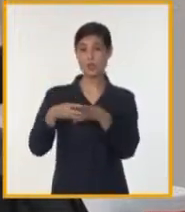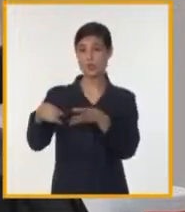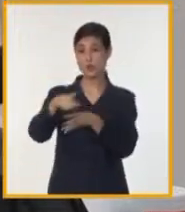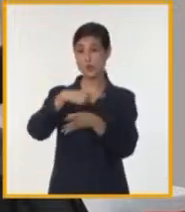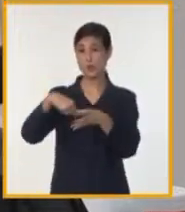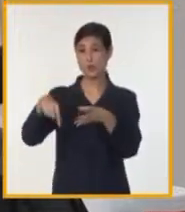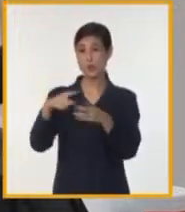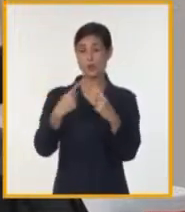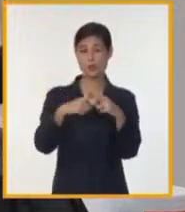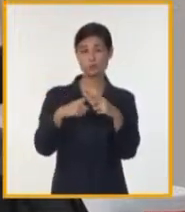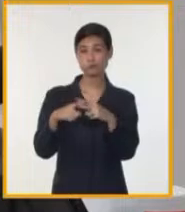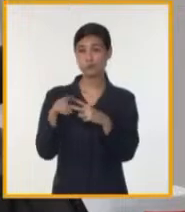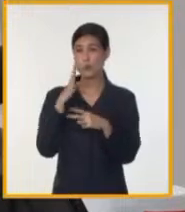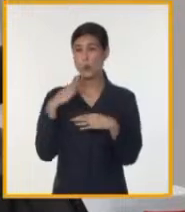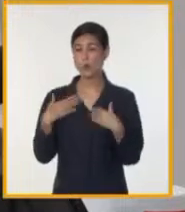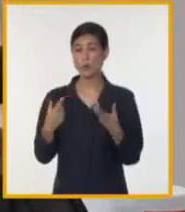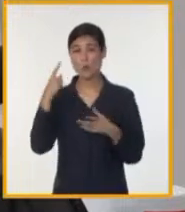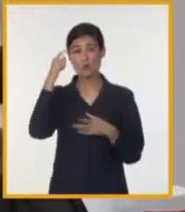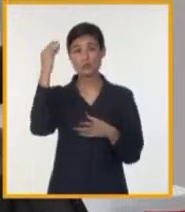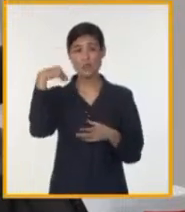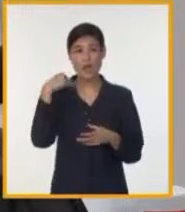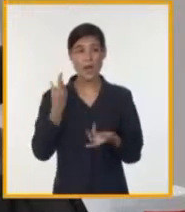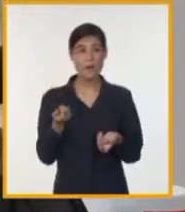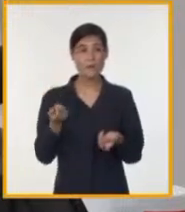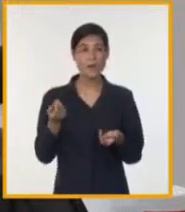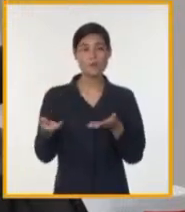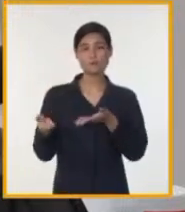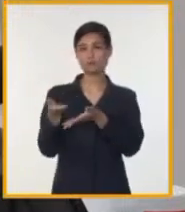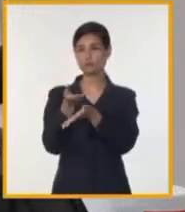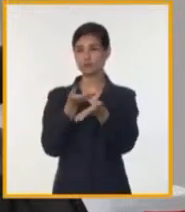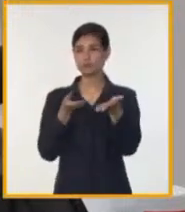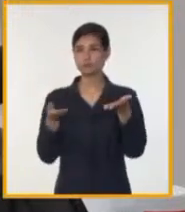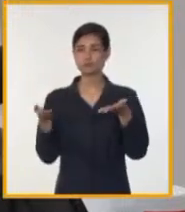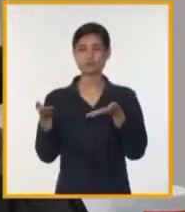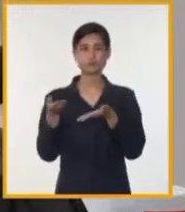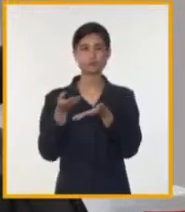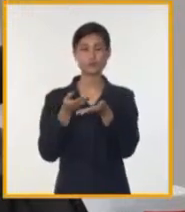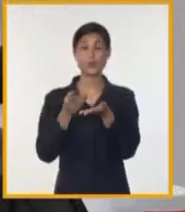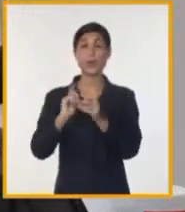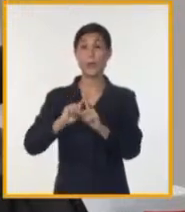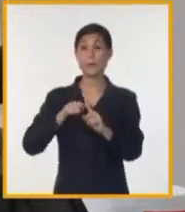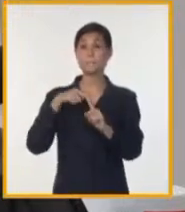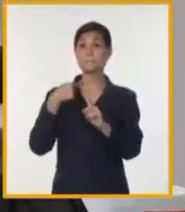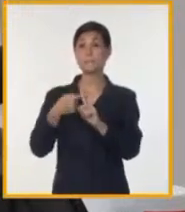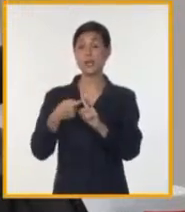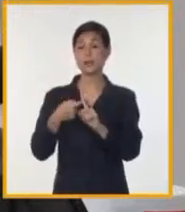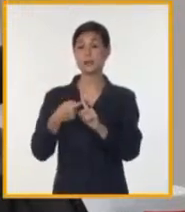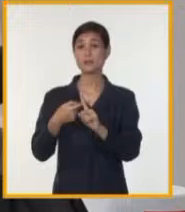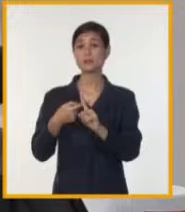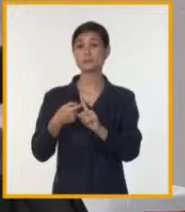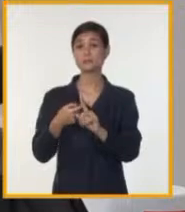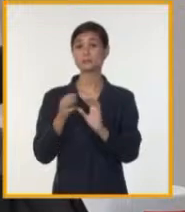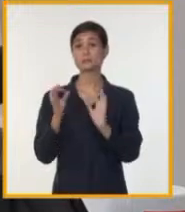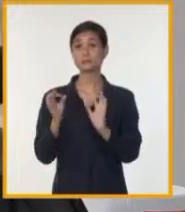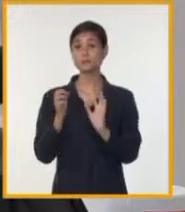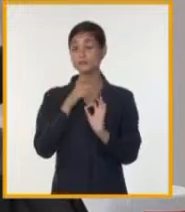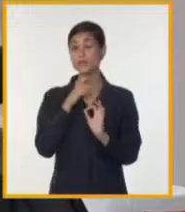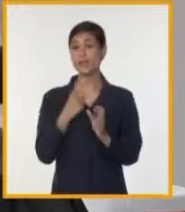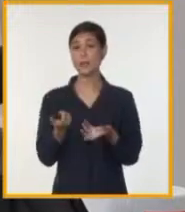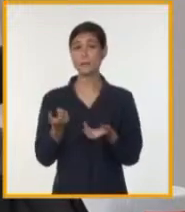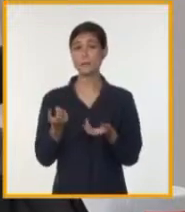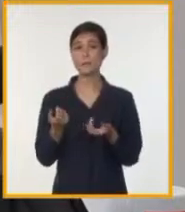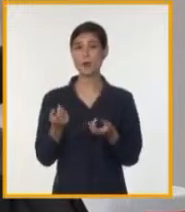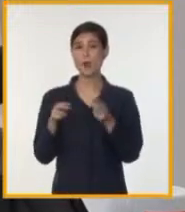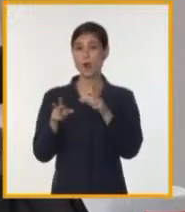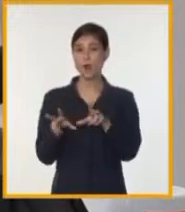trabaja vinculado al servicio. Y segundo, hemos tratado de encadenarnos de alguna forma con alguna de las nuevas formas de gestión no estatal